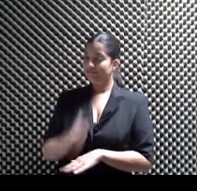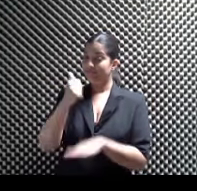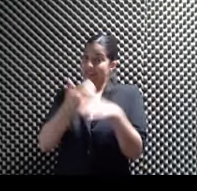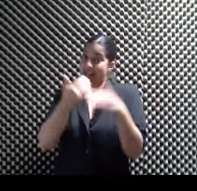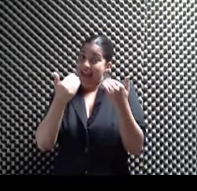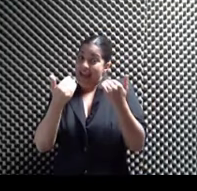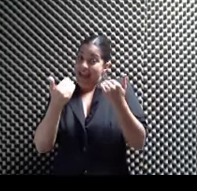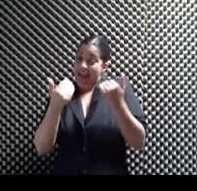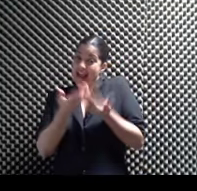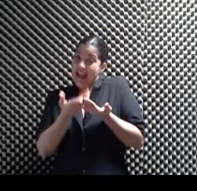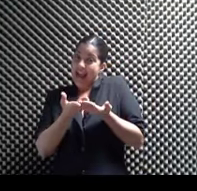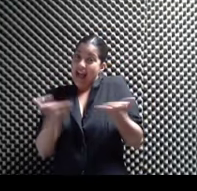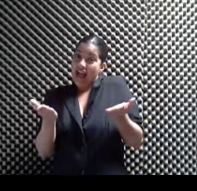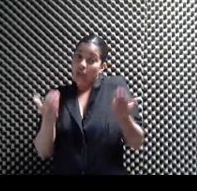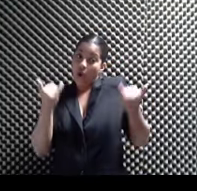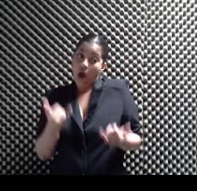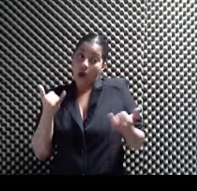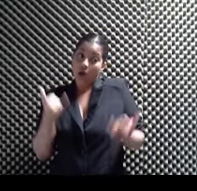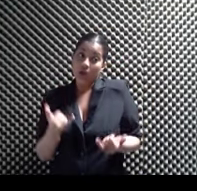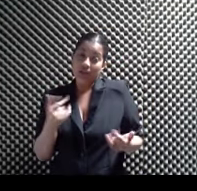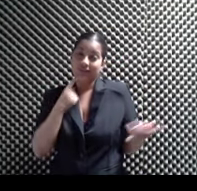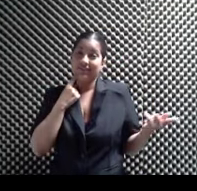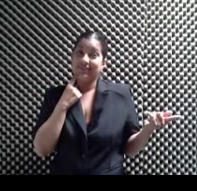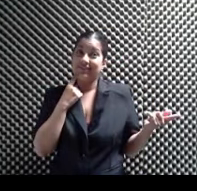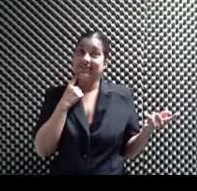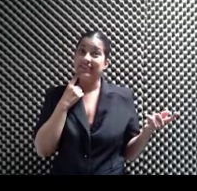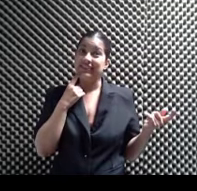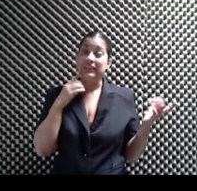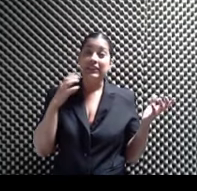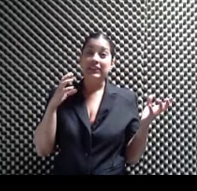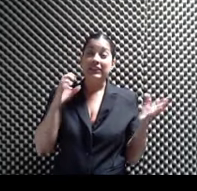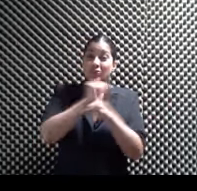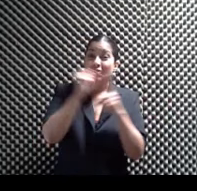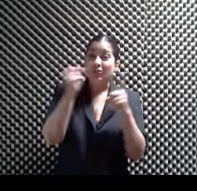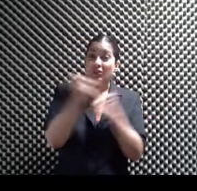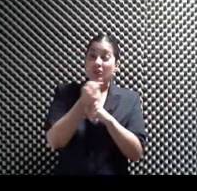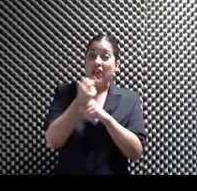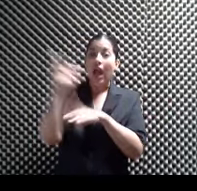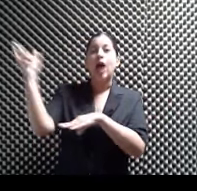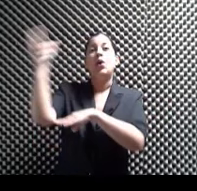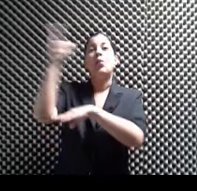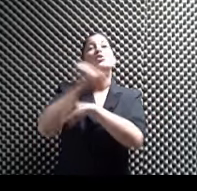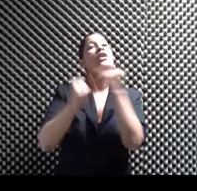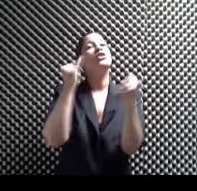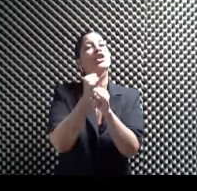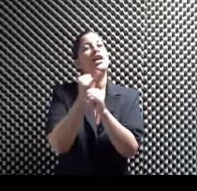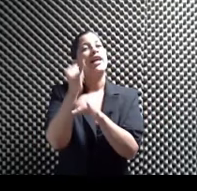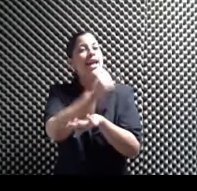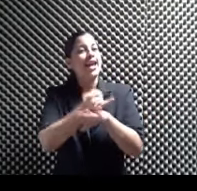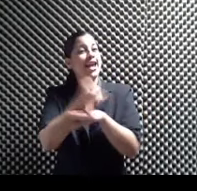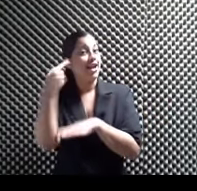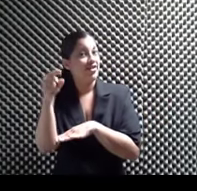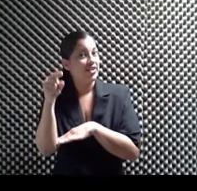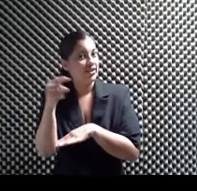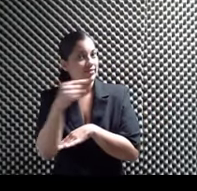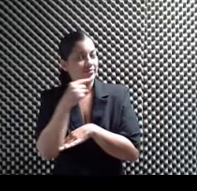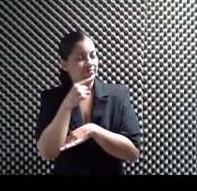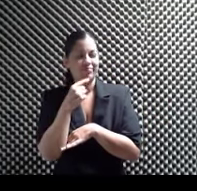plena controversia Ajá El Aeropuerto Internacional De Isla Verde Que ahora es Luis Muñoz Marín Desde 1985